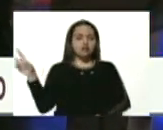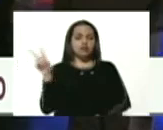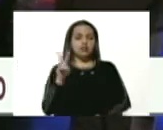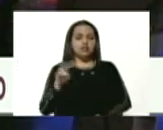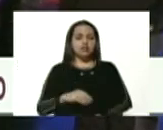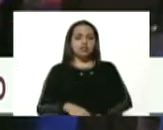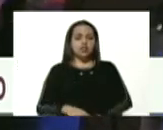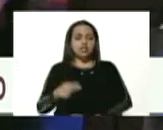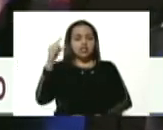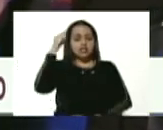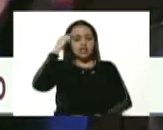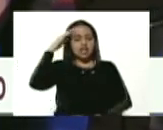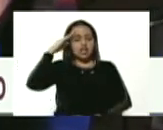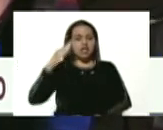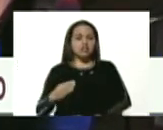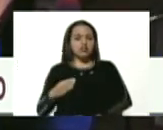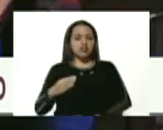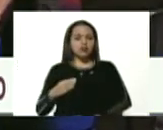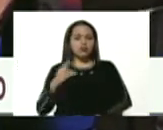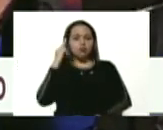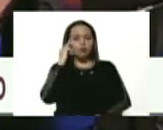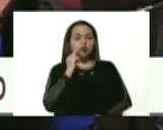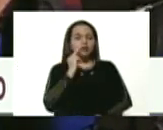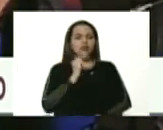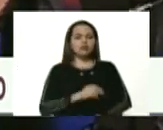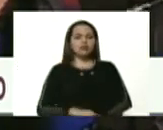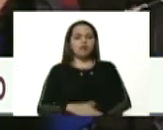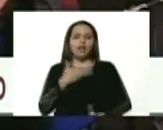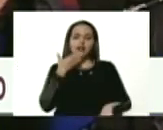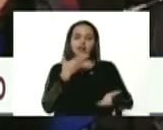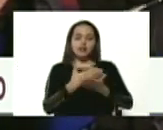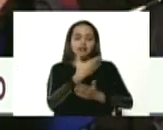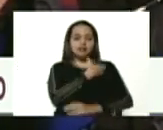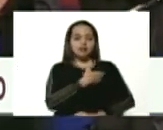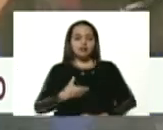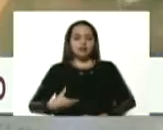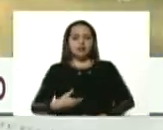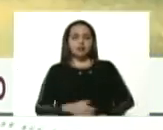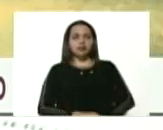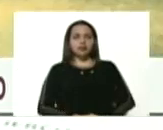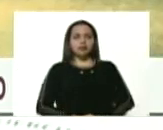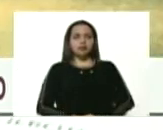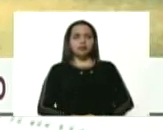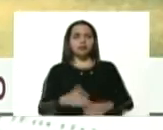Día del Ejército Bolivariano. Gracias, mi comandante en jefe.